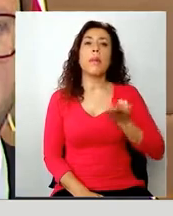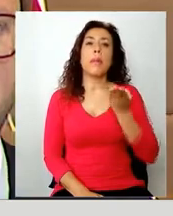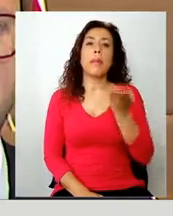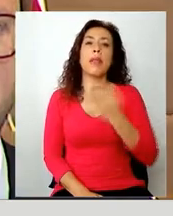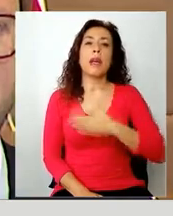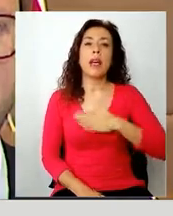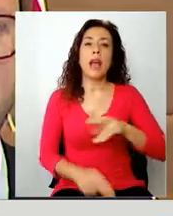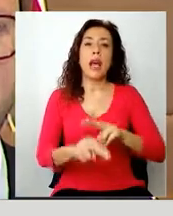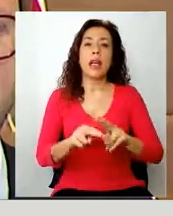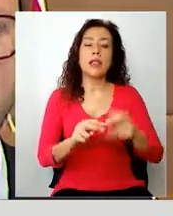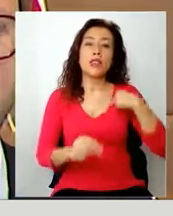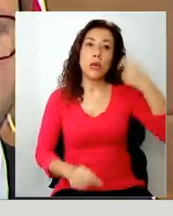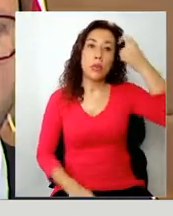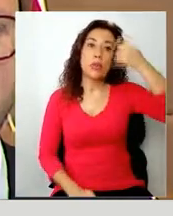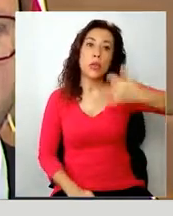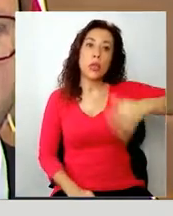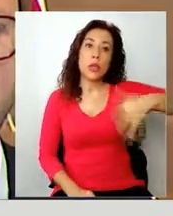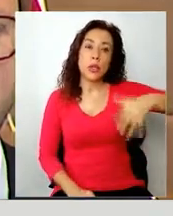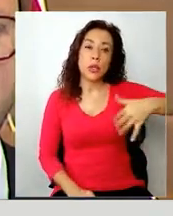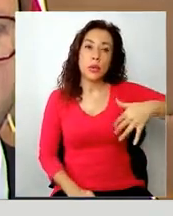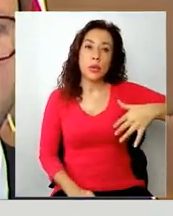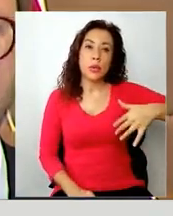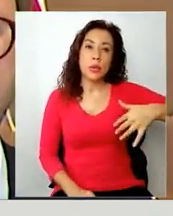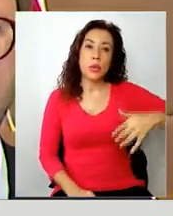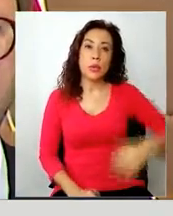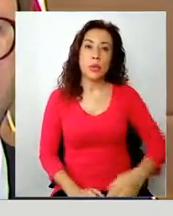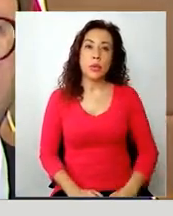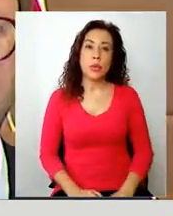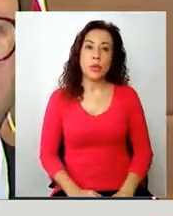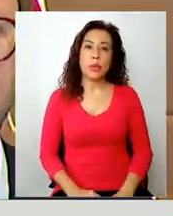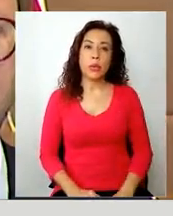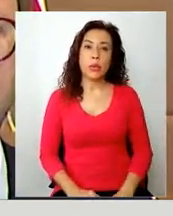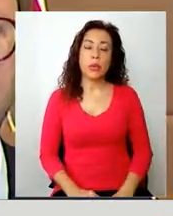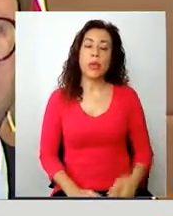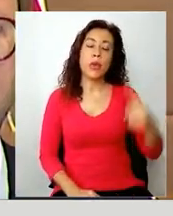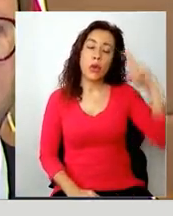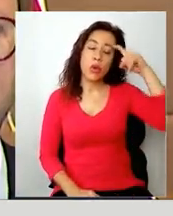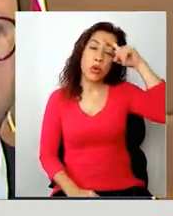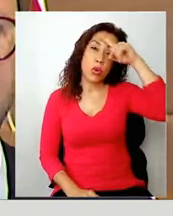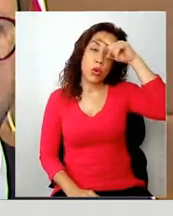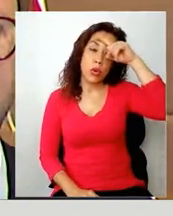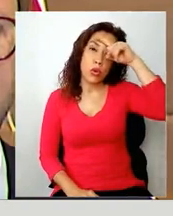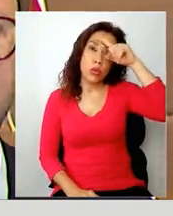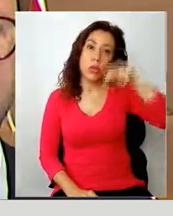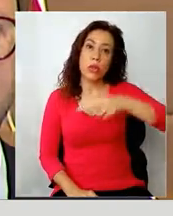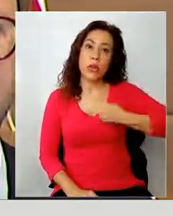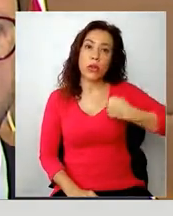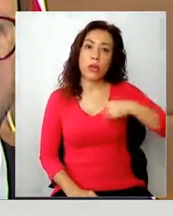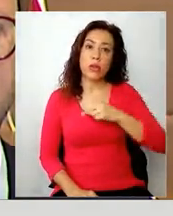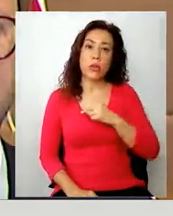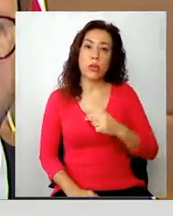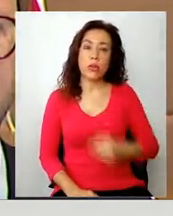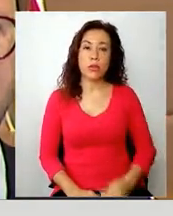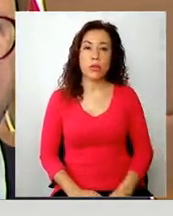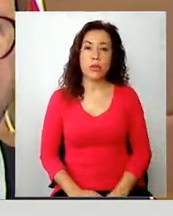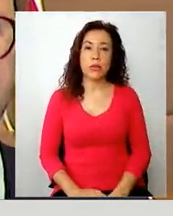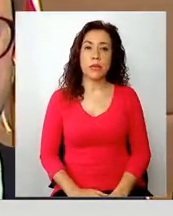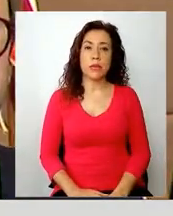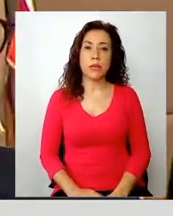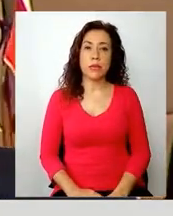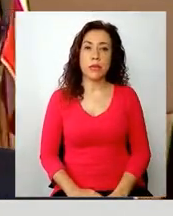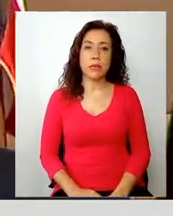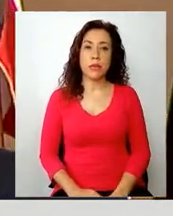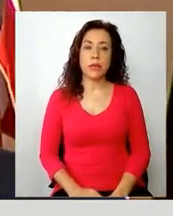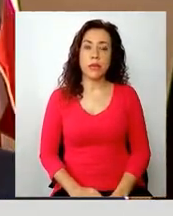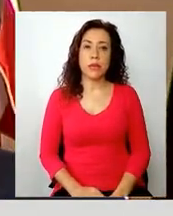creo importante nos nos ha costado presidente sí nos ha costado presidente